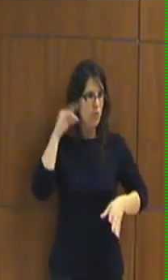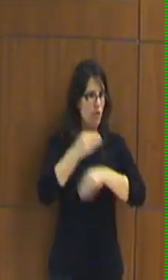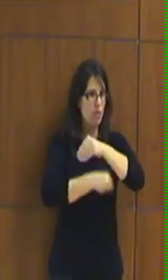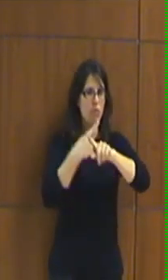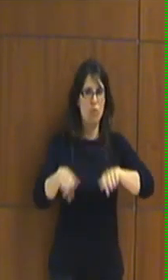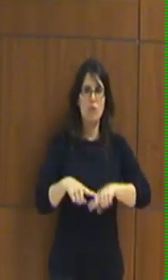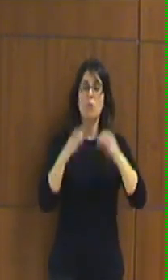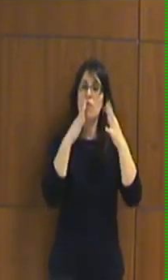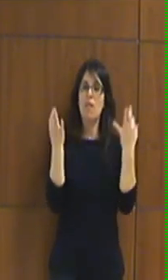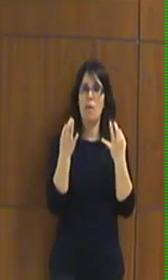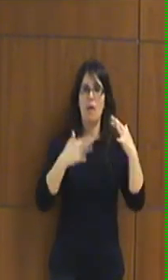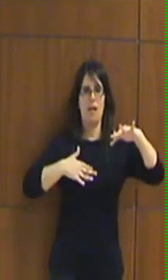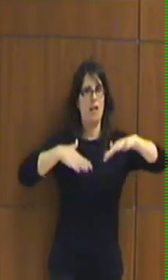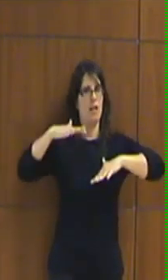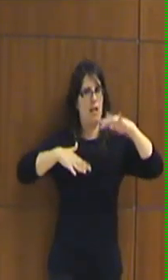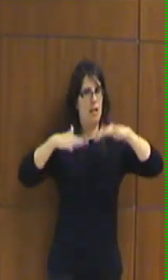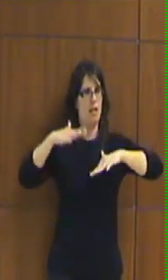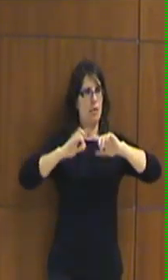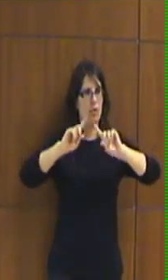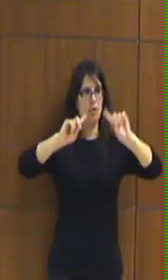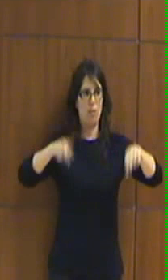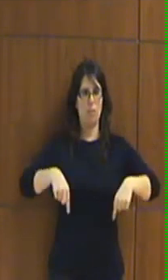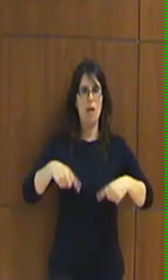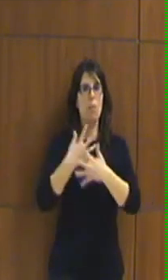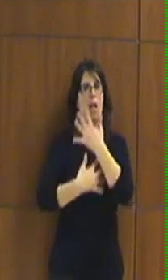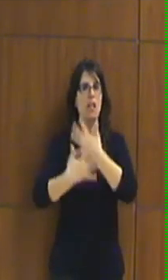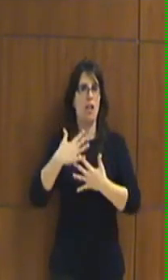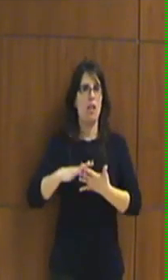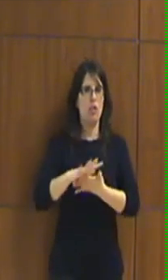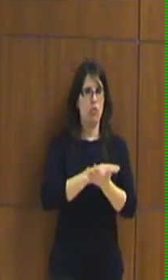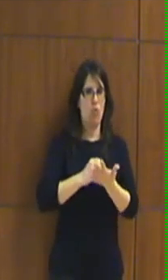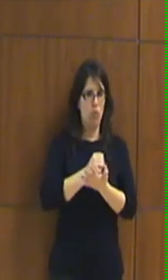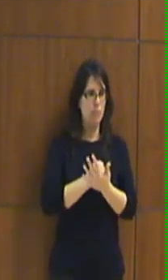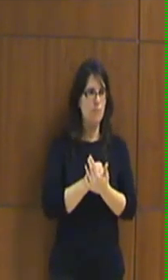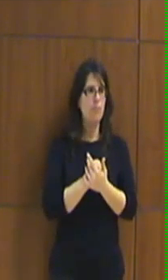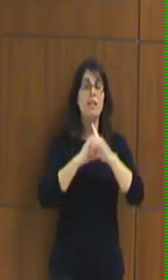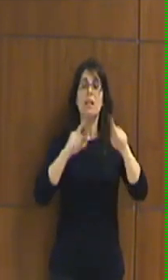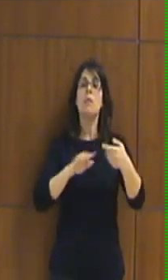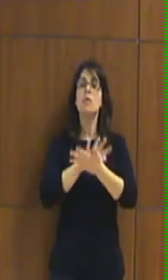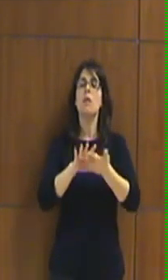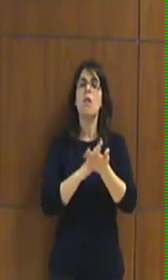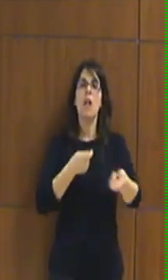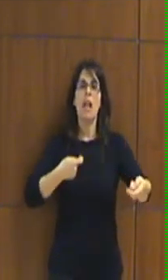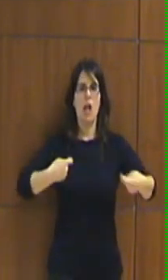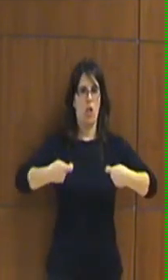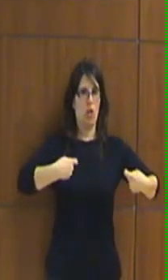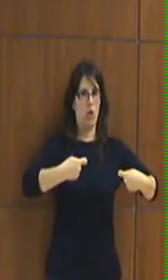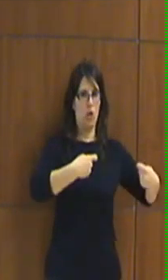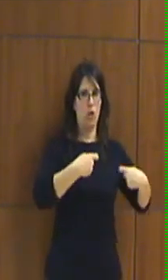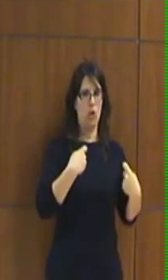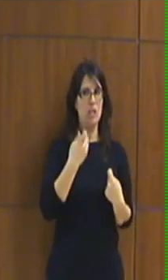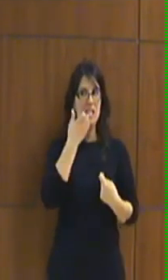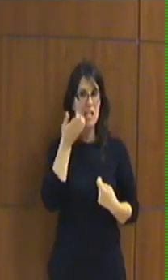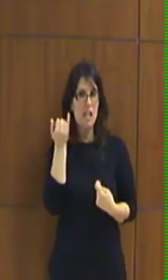haber un equilibrio, probablemente, ¿no? Una mezcla de todo ello. Hemos hablado del negocio que hay aquí o no